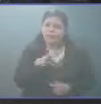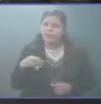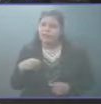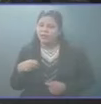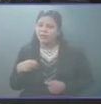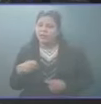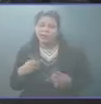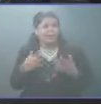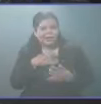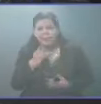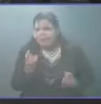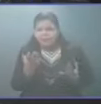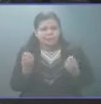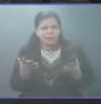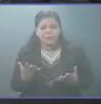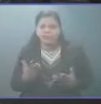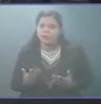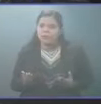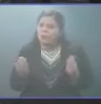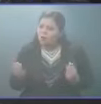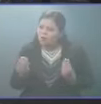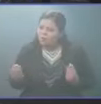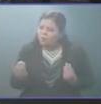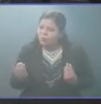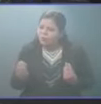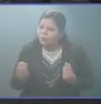son muy dinámicos.